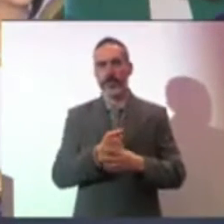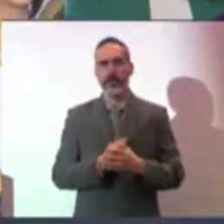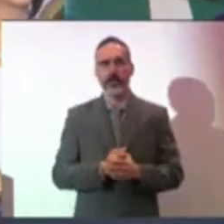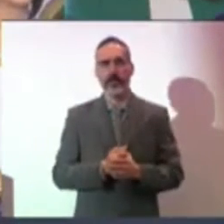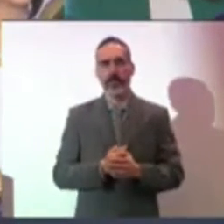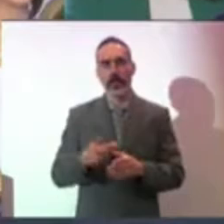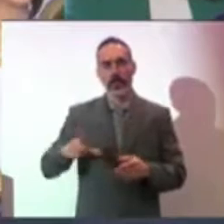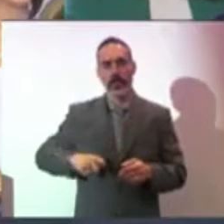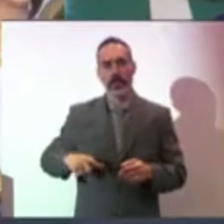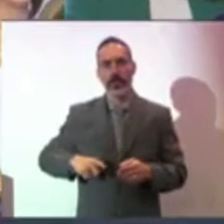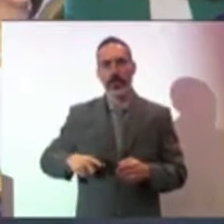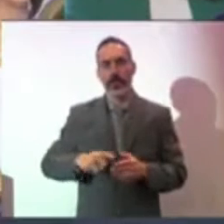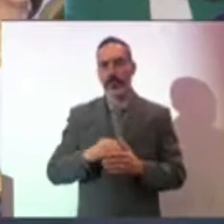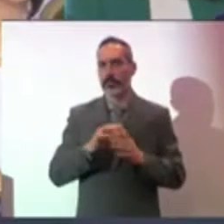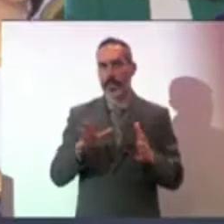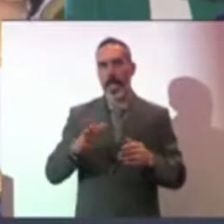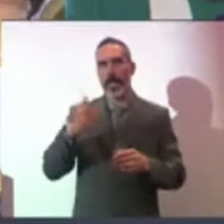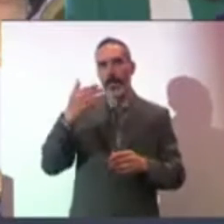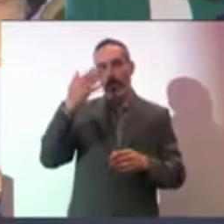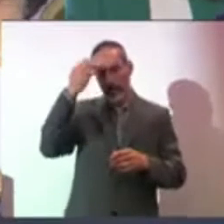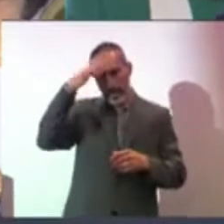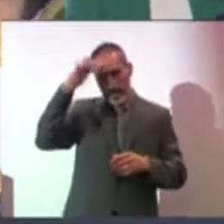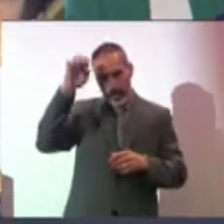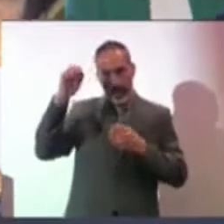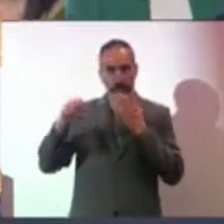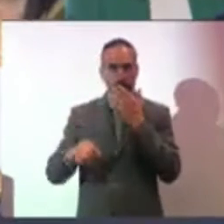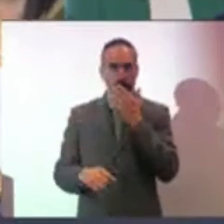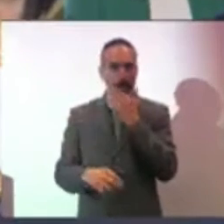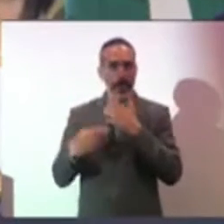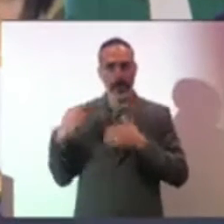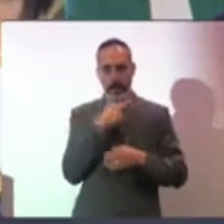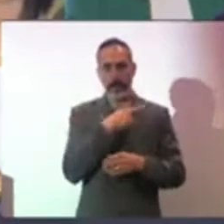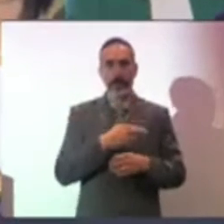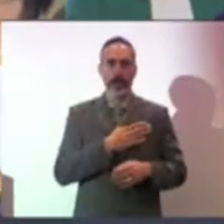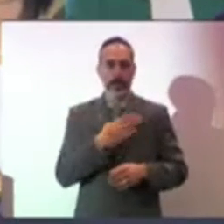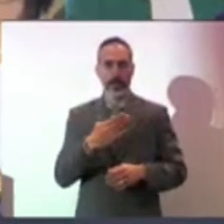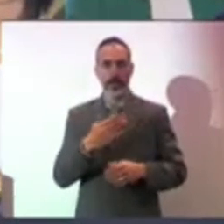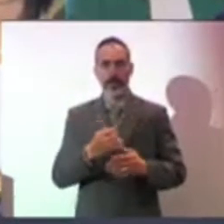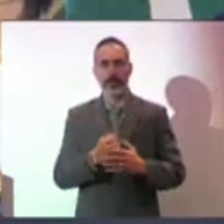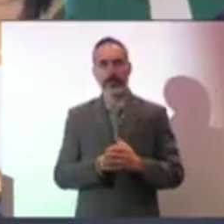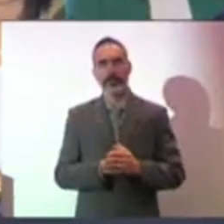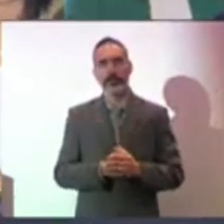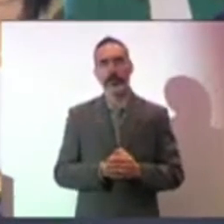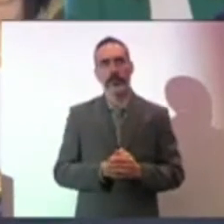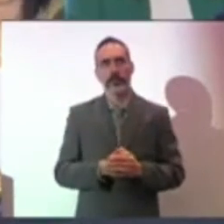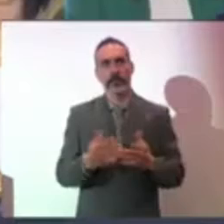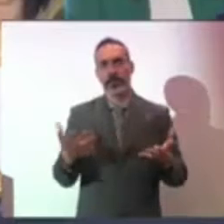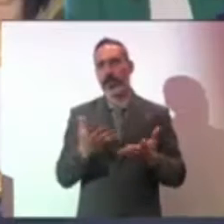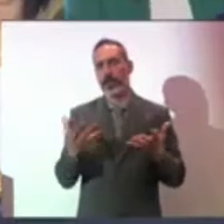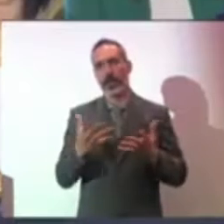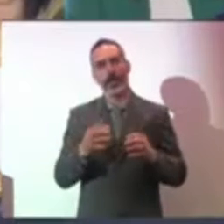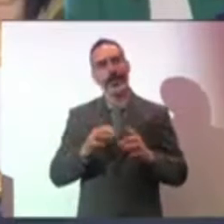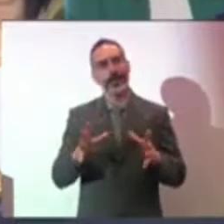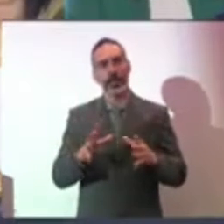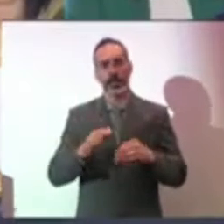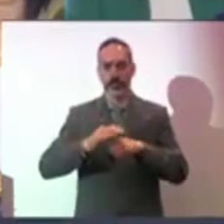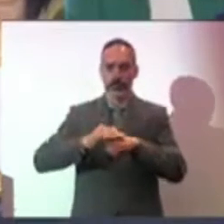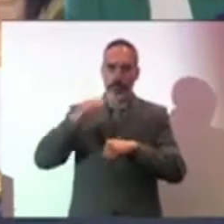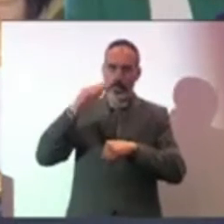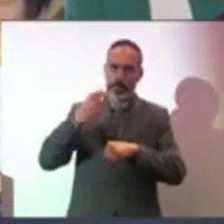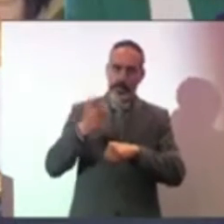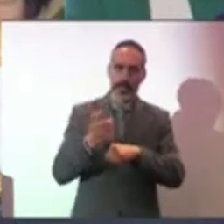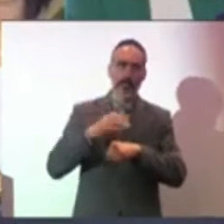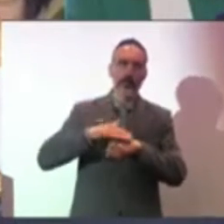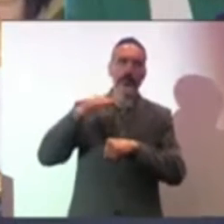un gobierno experimentado, eficaz y eficiente, que hiciera rendir al máximo el presupuesto